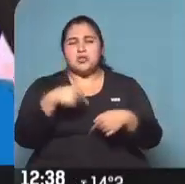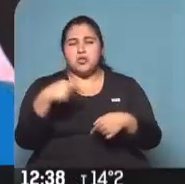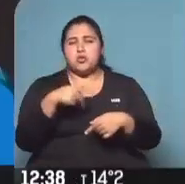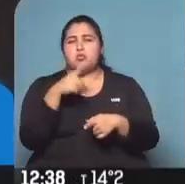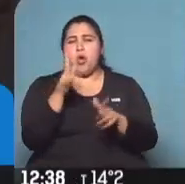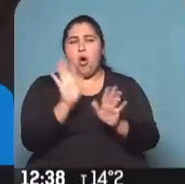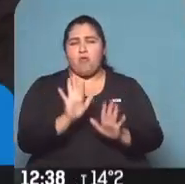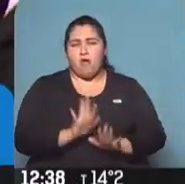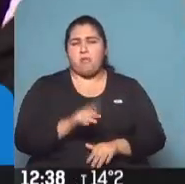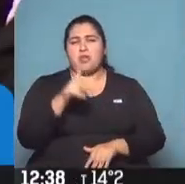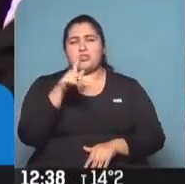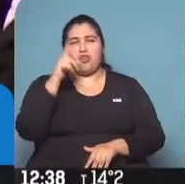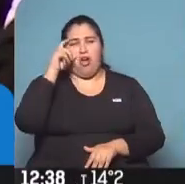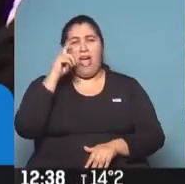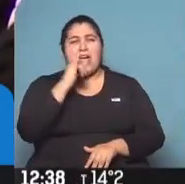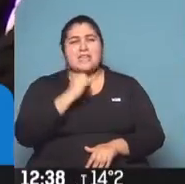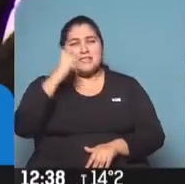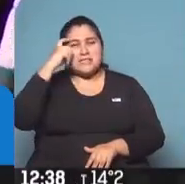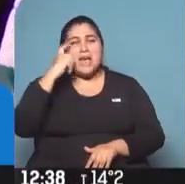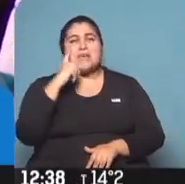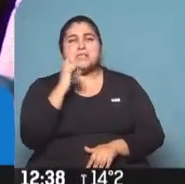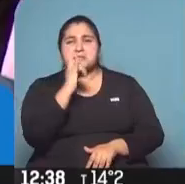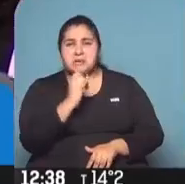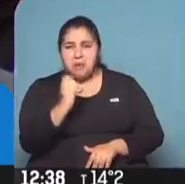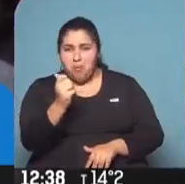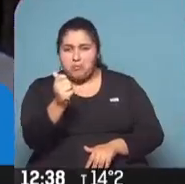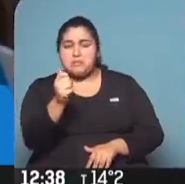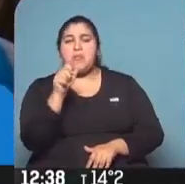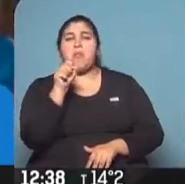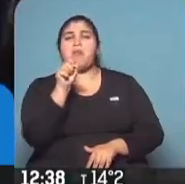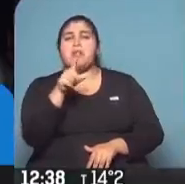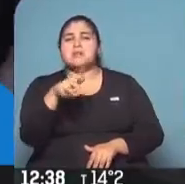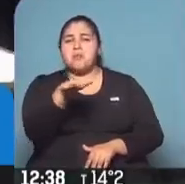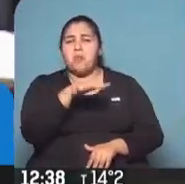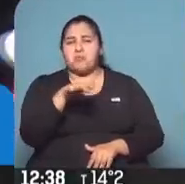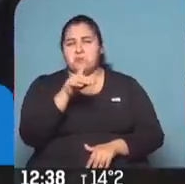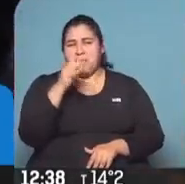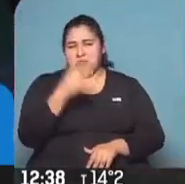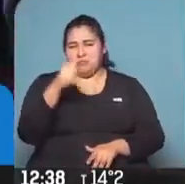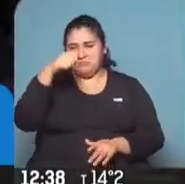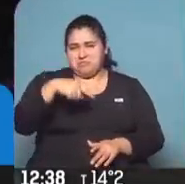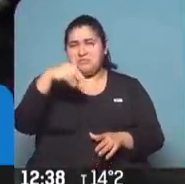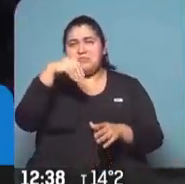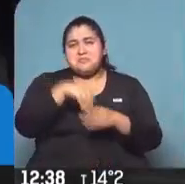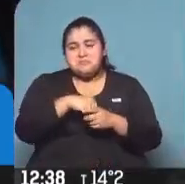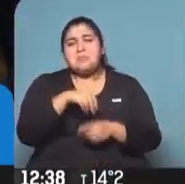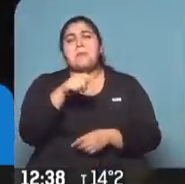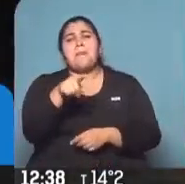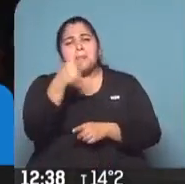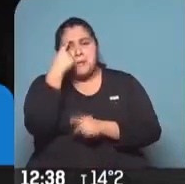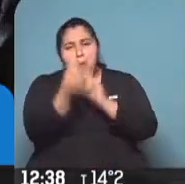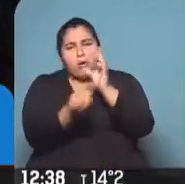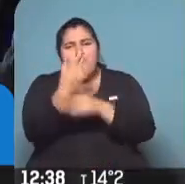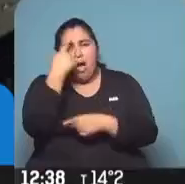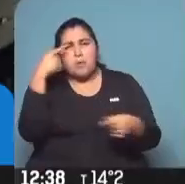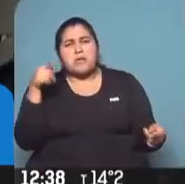6 el instituto de formación ubicado en la provincia los aires fue creado con el